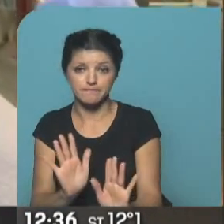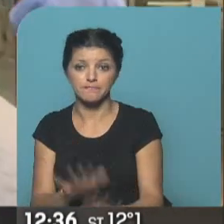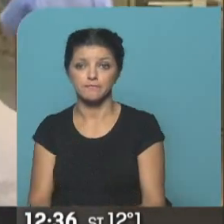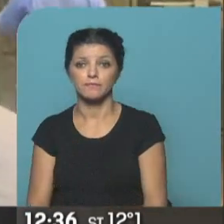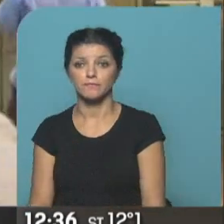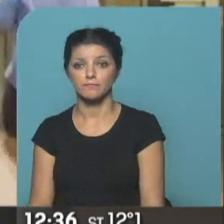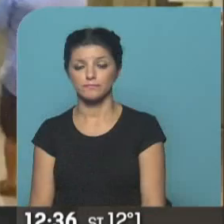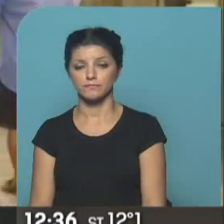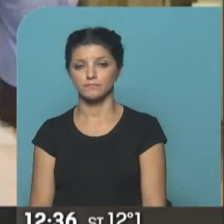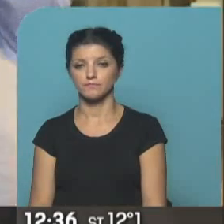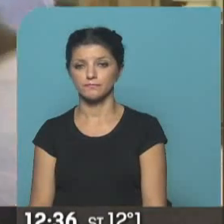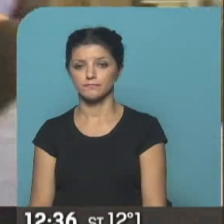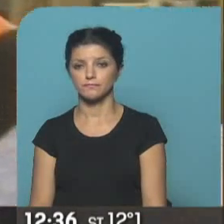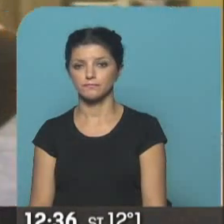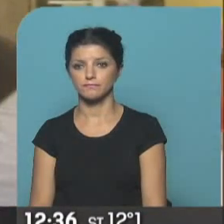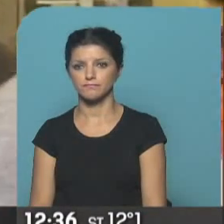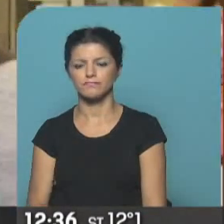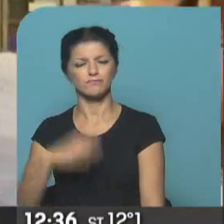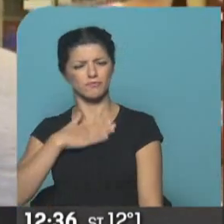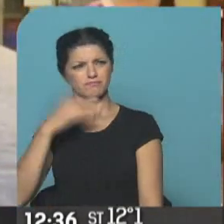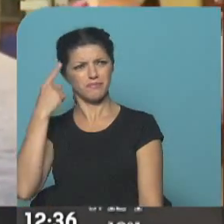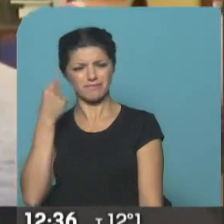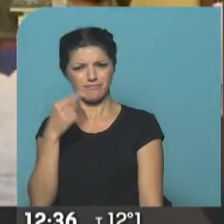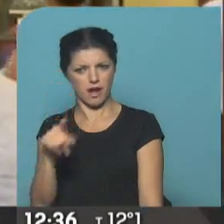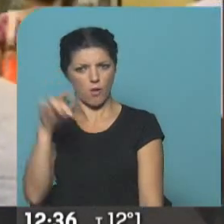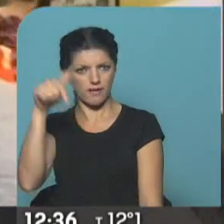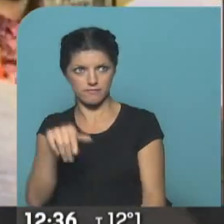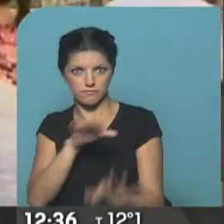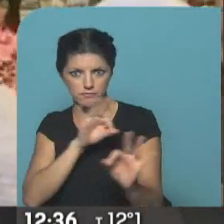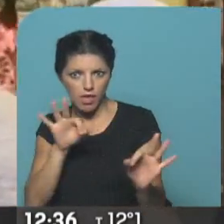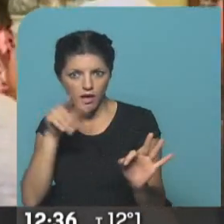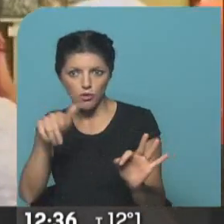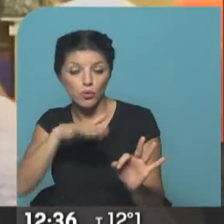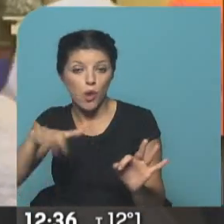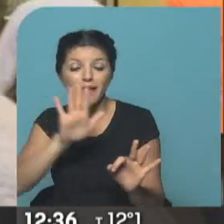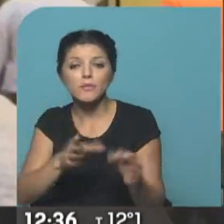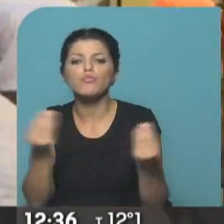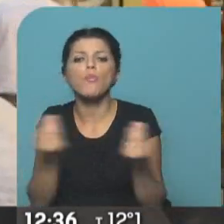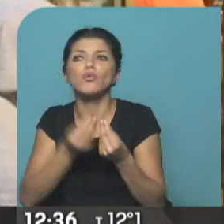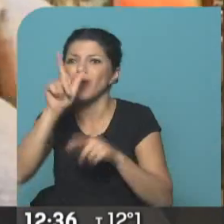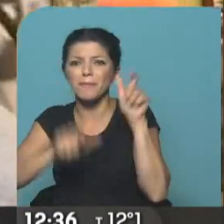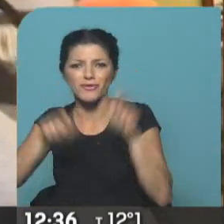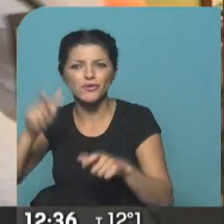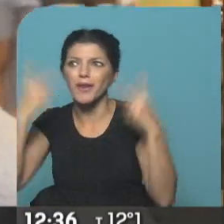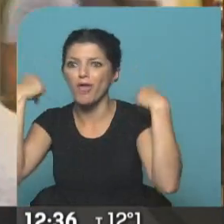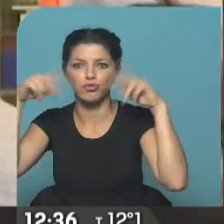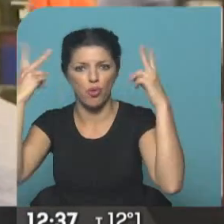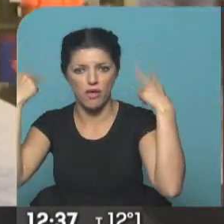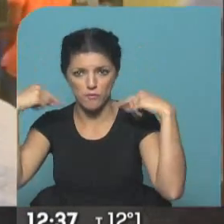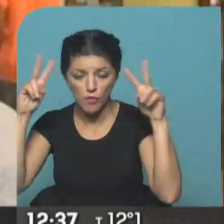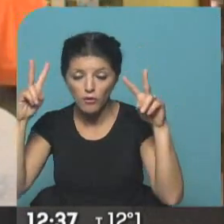porque era raro, muy raro que no pasara en una ciudad como esta, con tanta gente, tanto